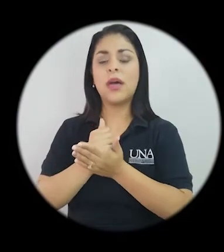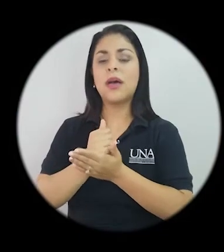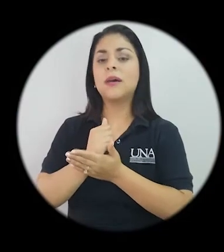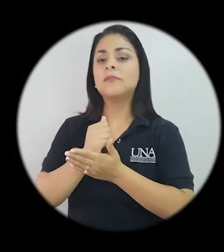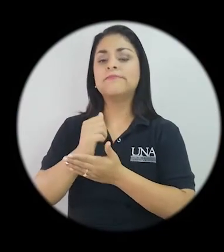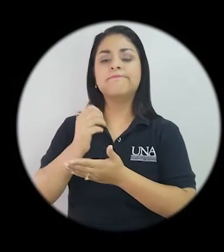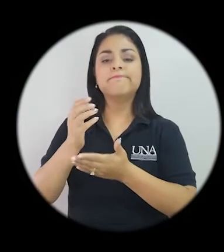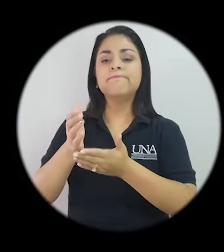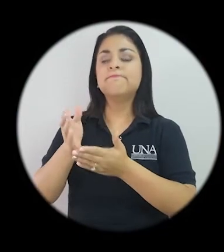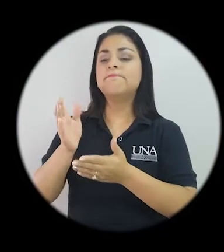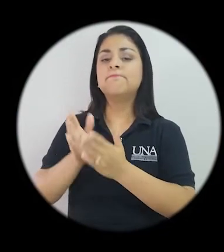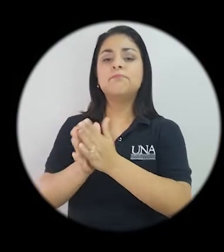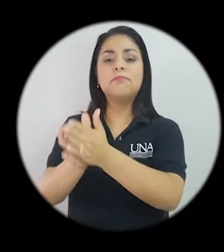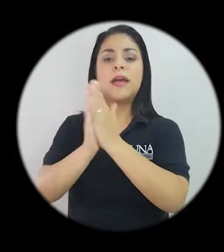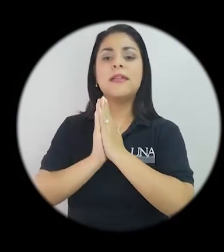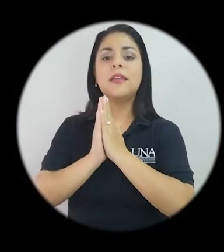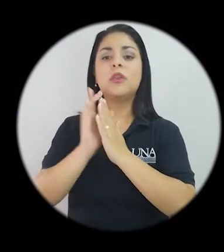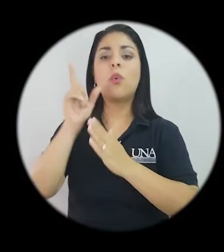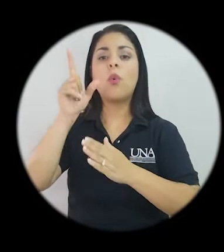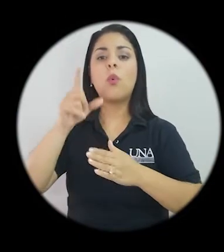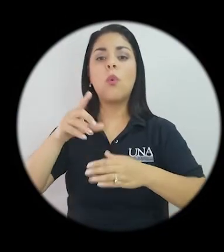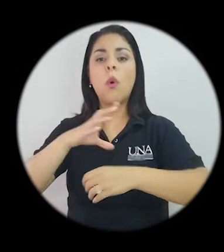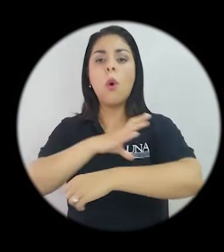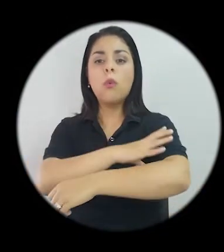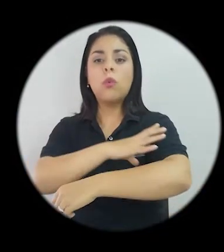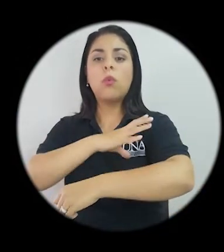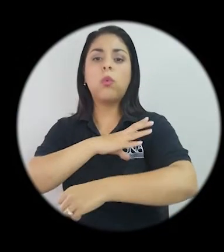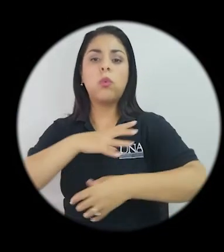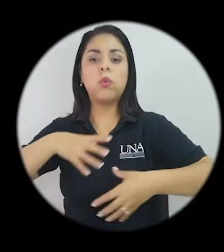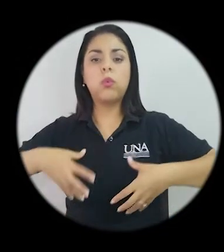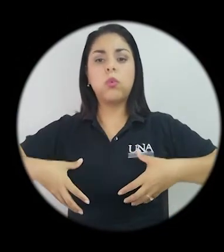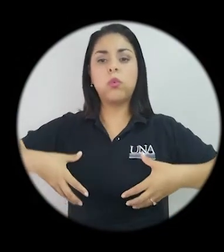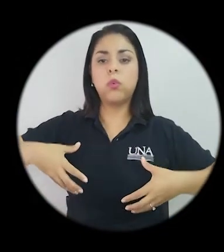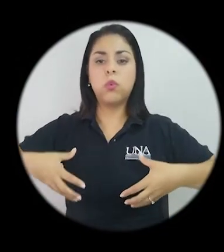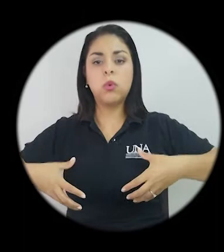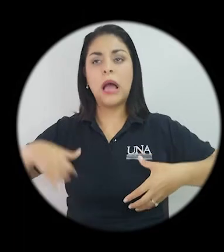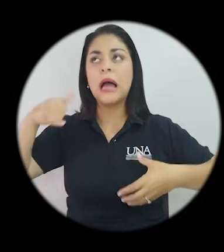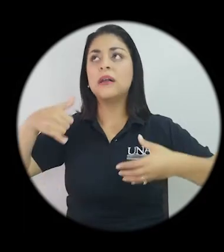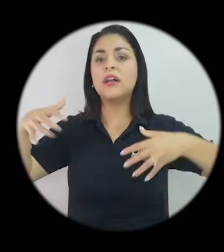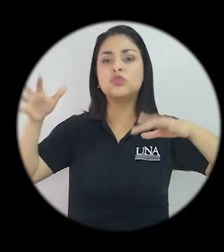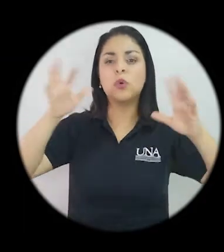auxilio, pedir un flotador en medio de nuestra tormenta,